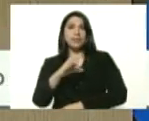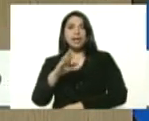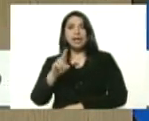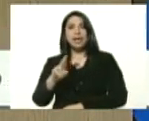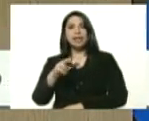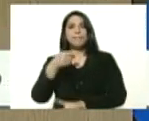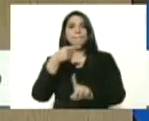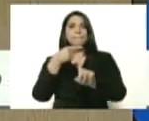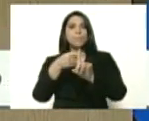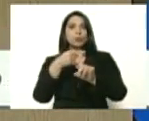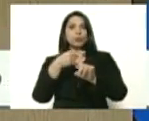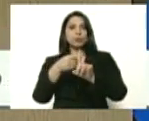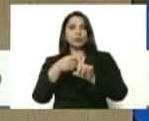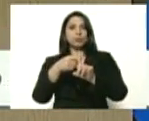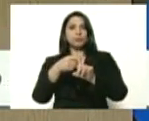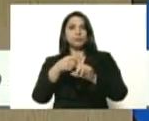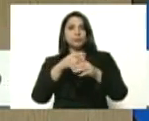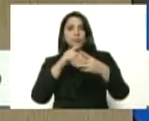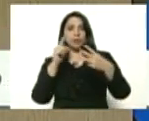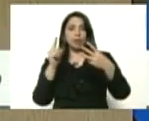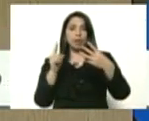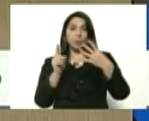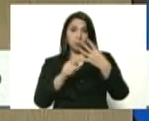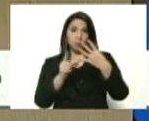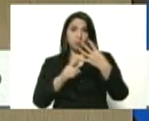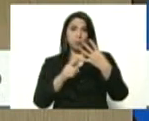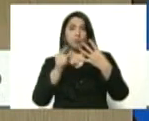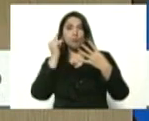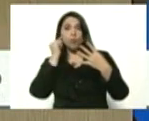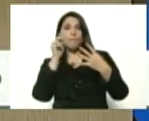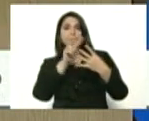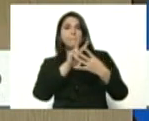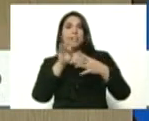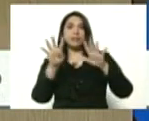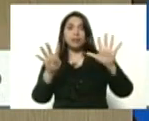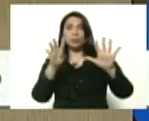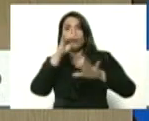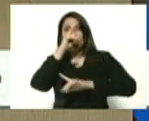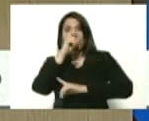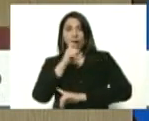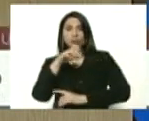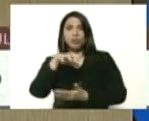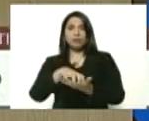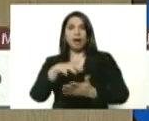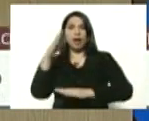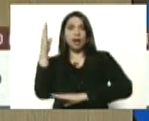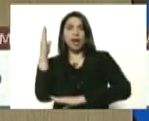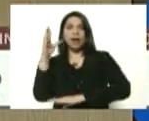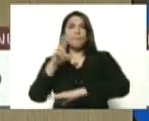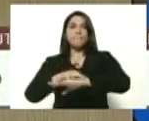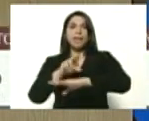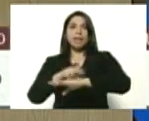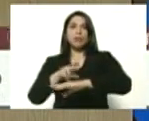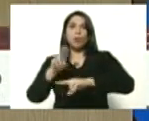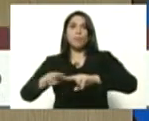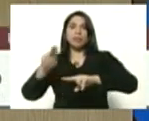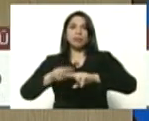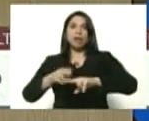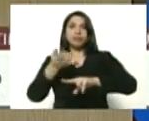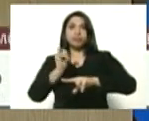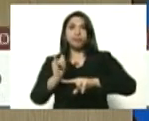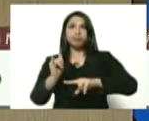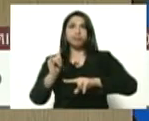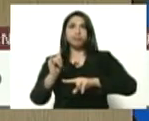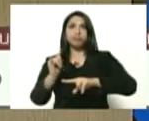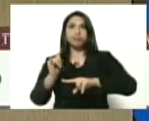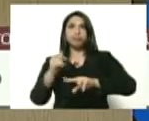Luego tenemos una mujer de 29 años, del estado Lara, del municipio Ibarren, de Barquisimeto, médico pediatra, que estuvo en contacto con un